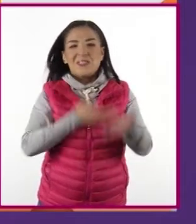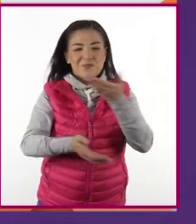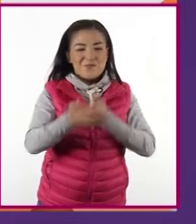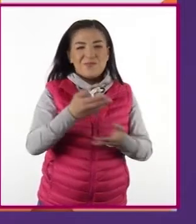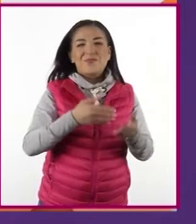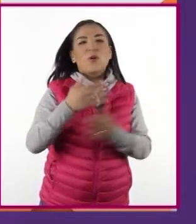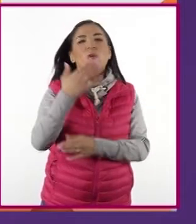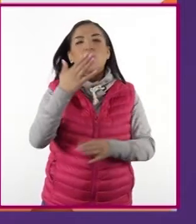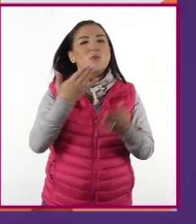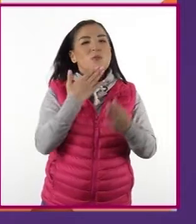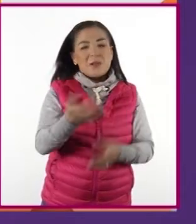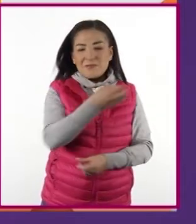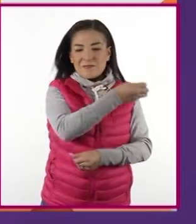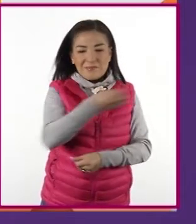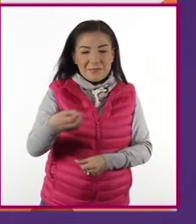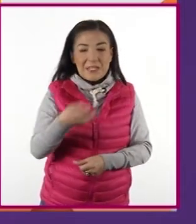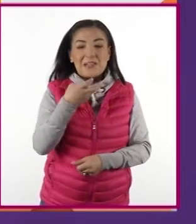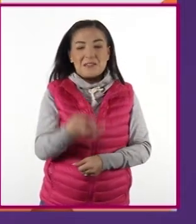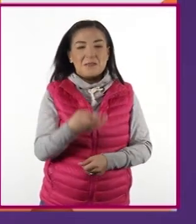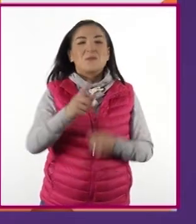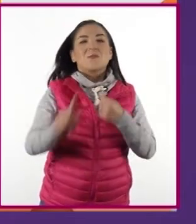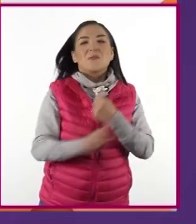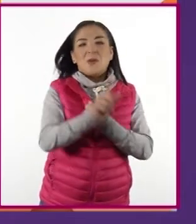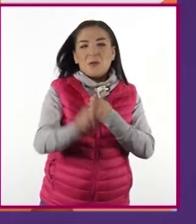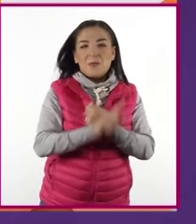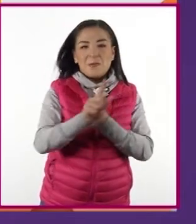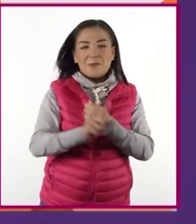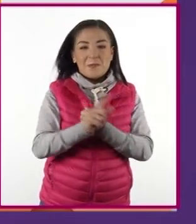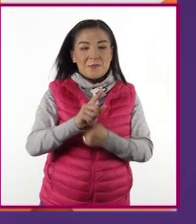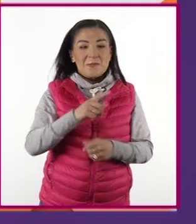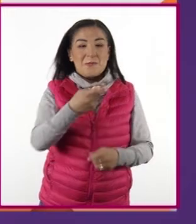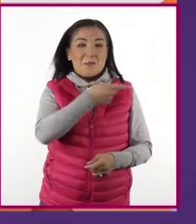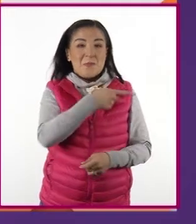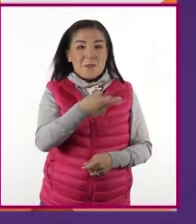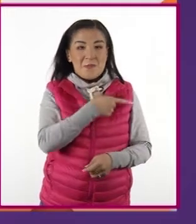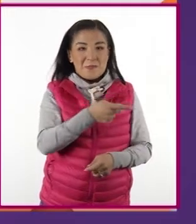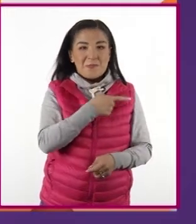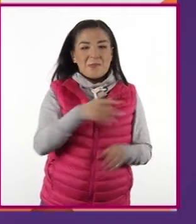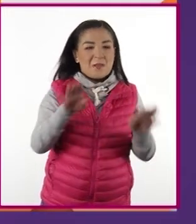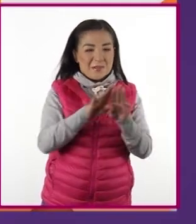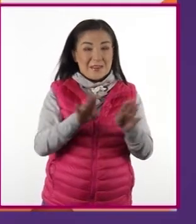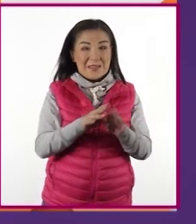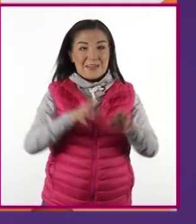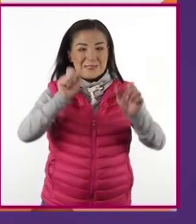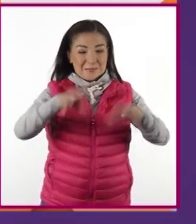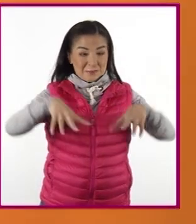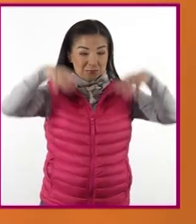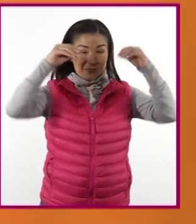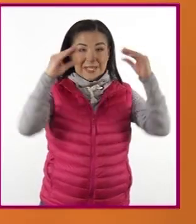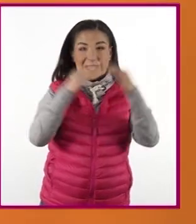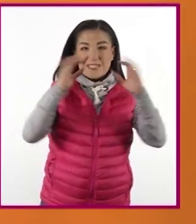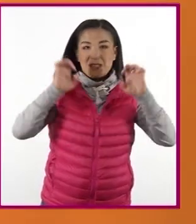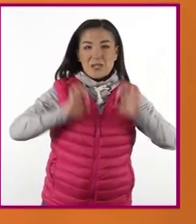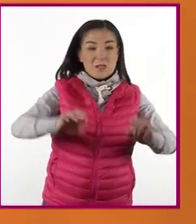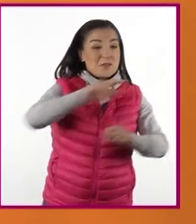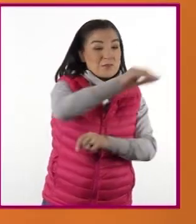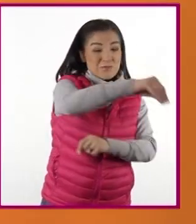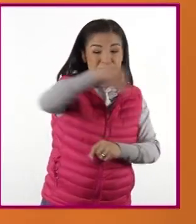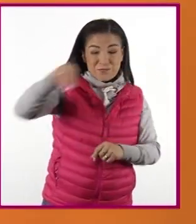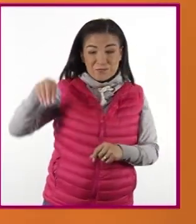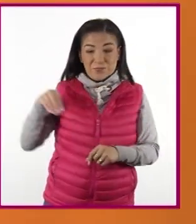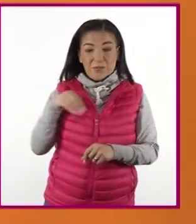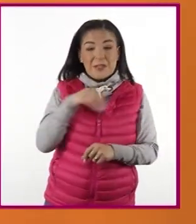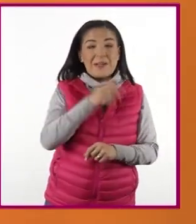y habitados por decenas de pobres, los cuales rodeaban a los palacios y casonas. Algunos